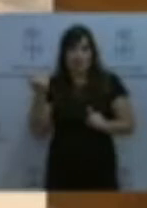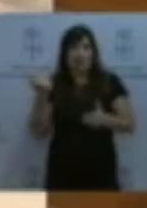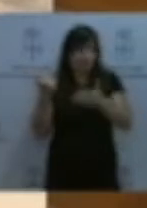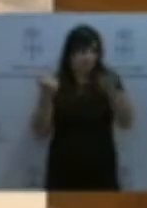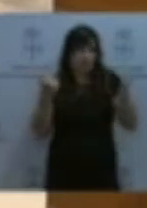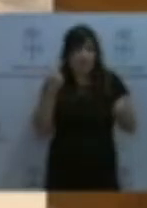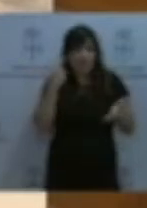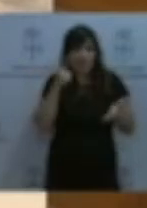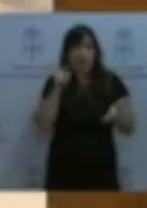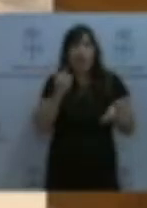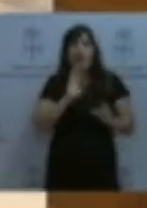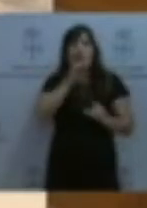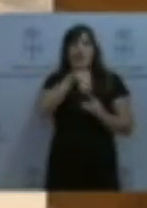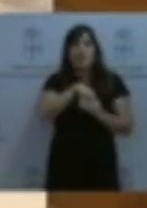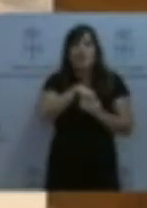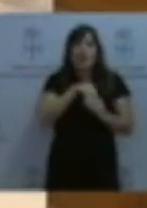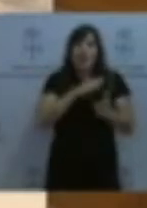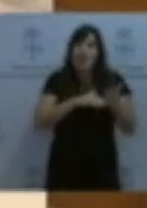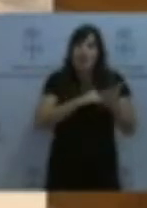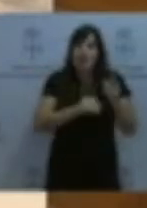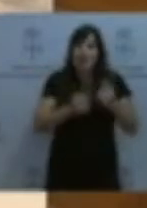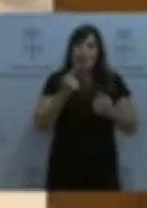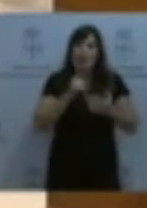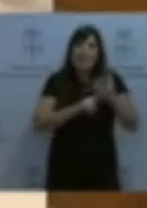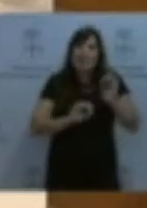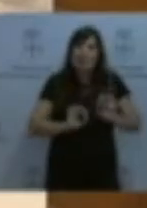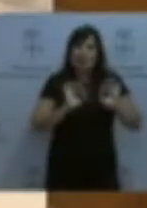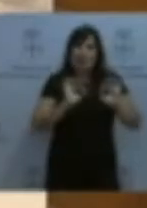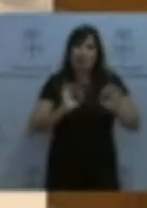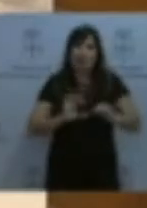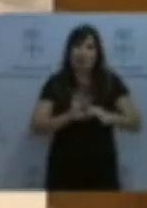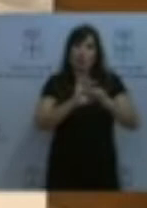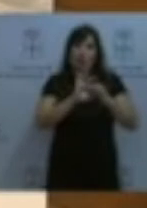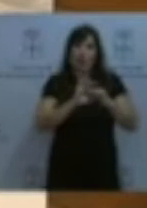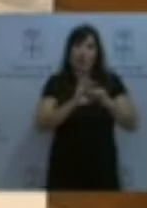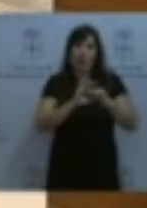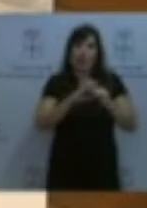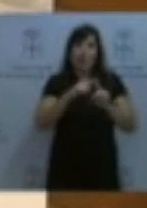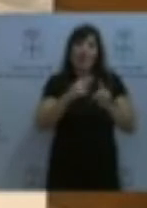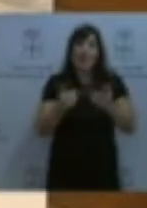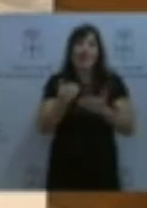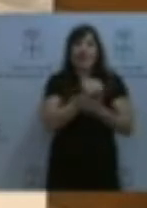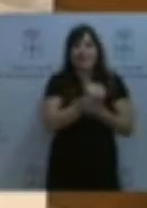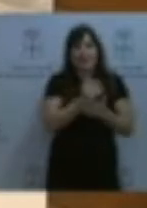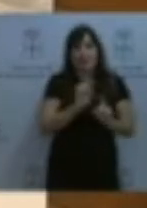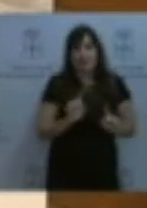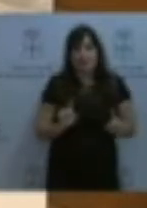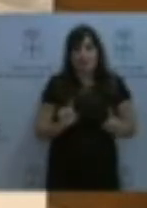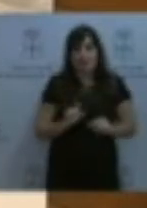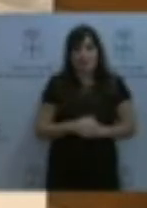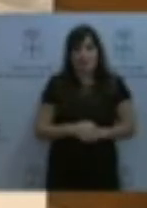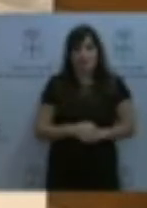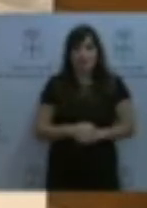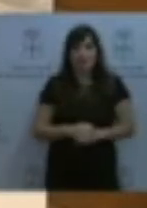parámetros no especialmente vinculados con los niveles de renta de los clientes de ese servicio y que han sido eliminados con este bono